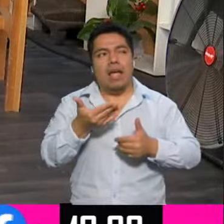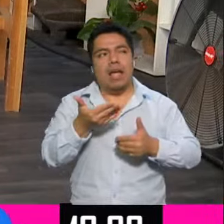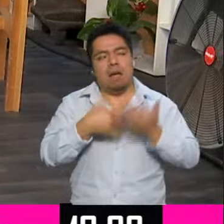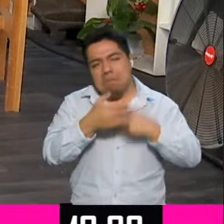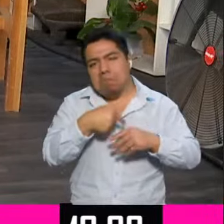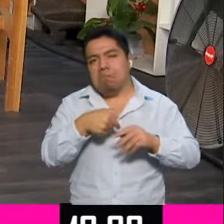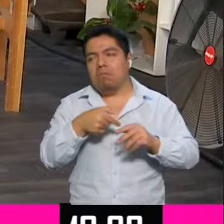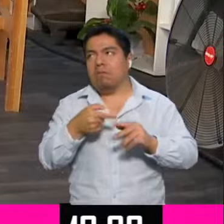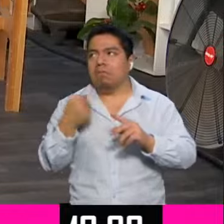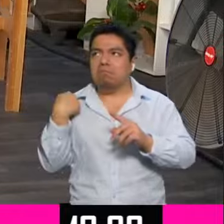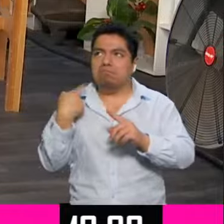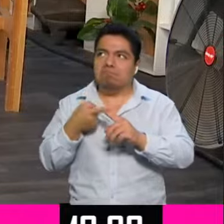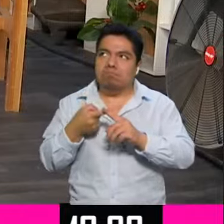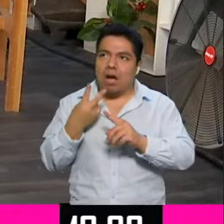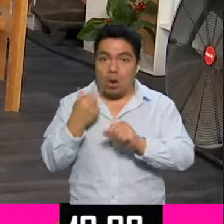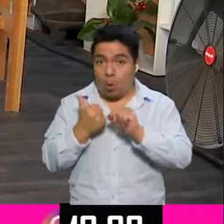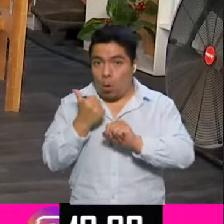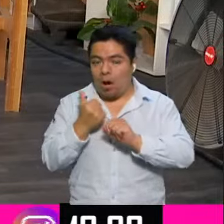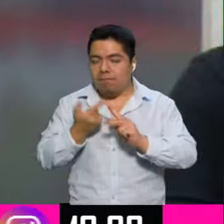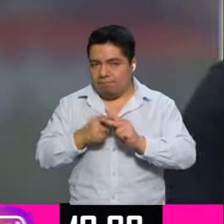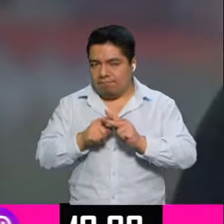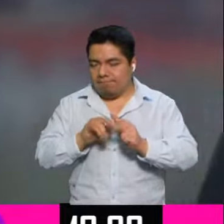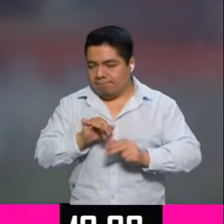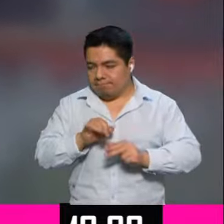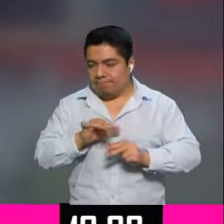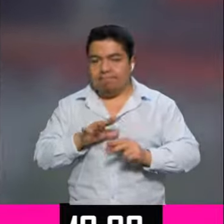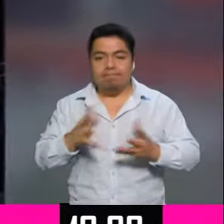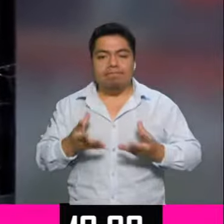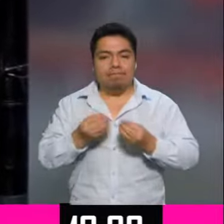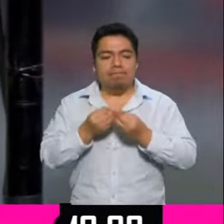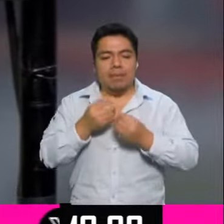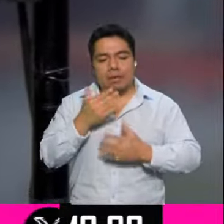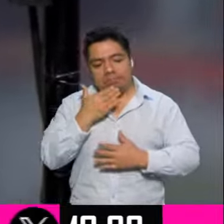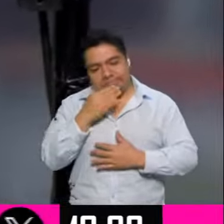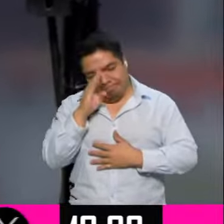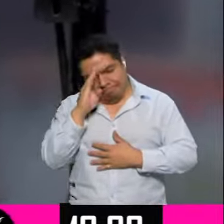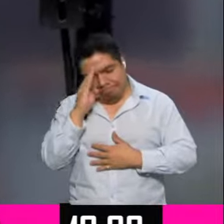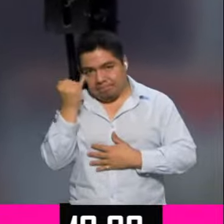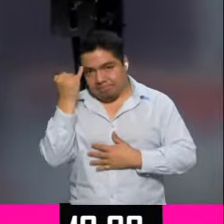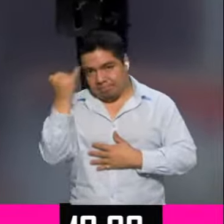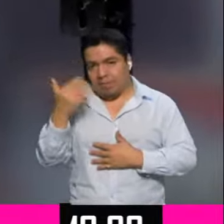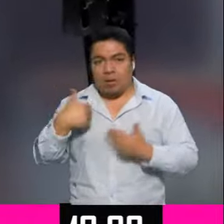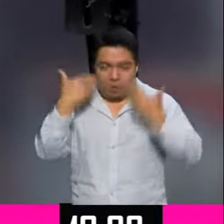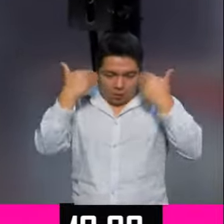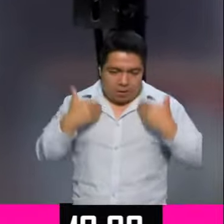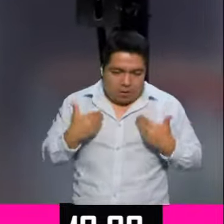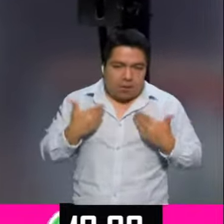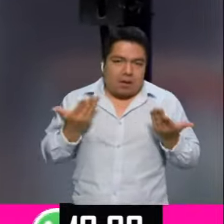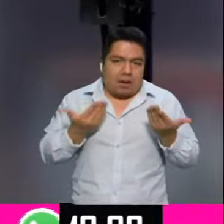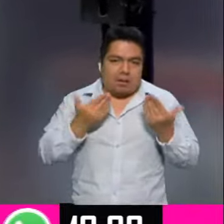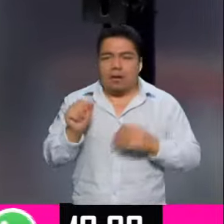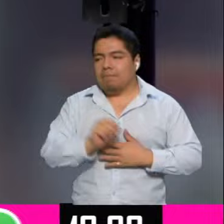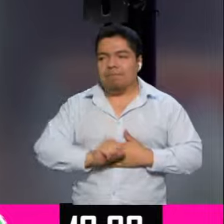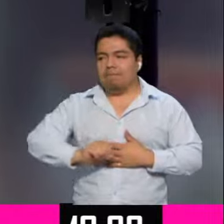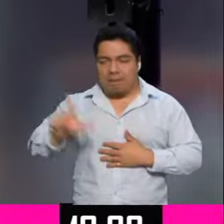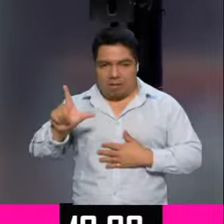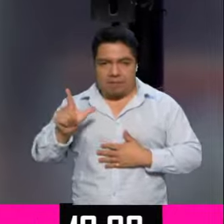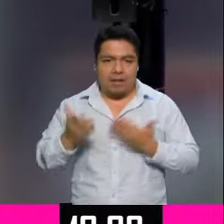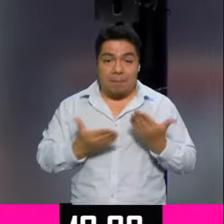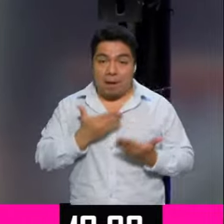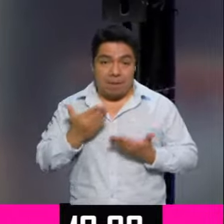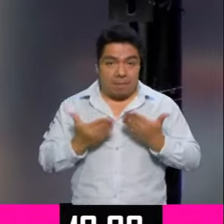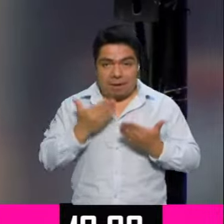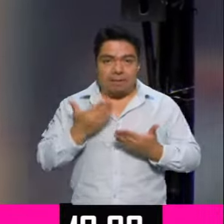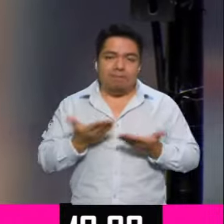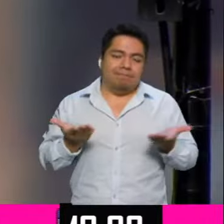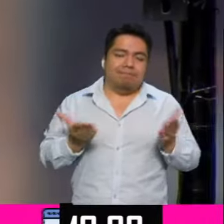hace dos años. Comenzó con la idea de... Bueno, soy bailarín desde hace 20 años. Si no me lo decías,